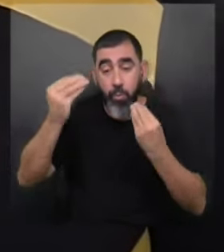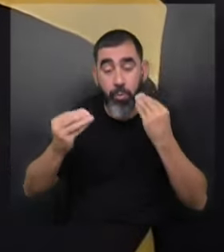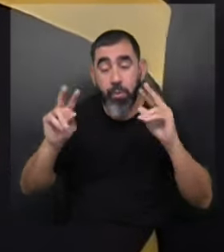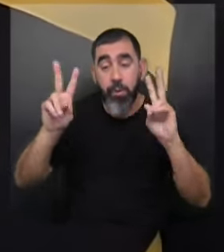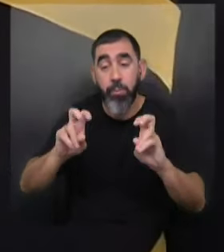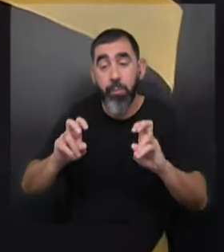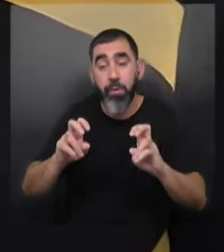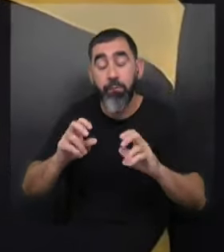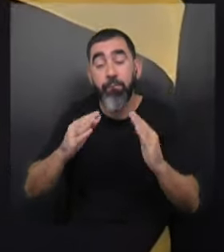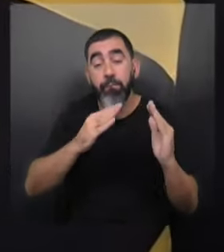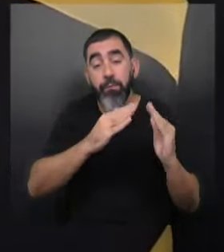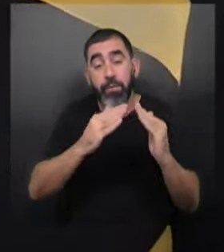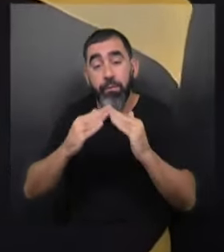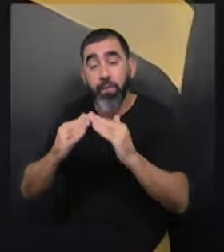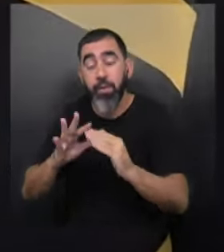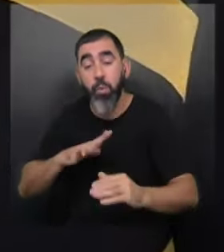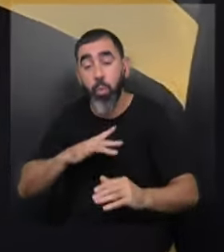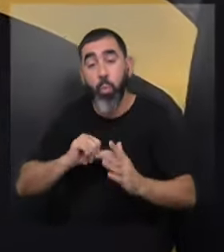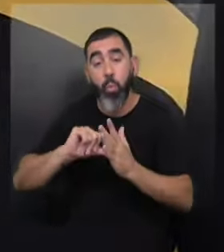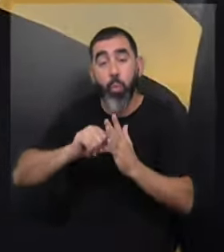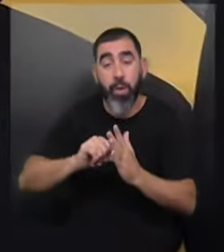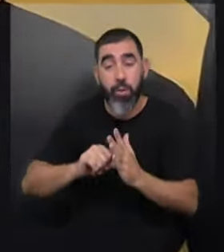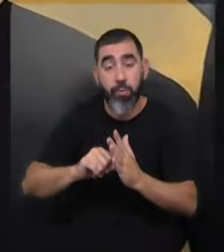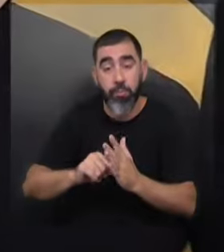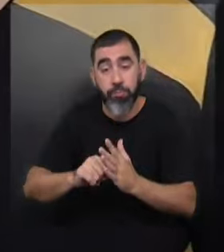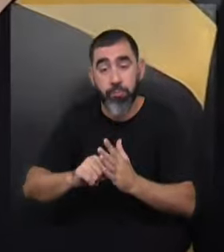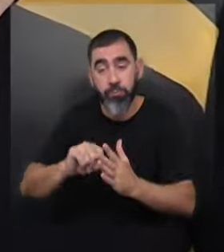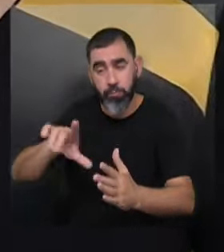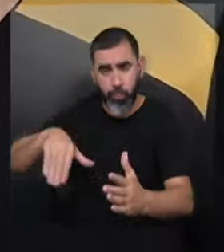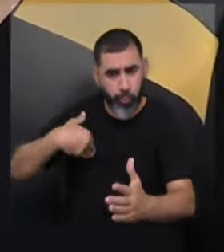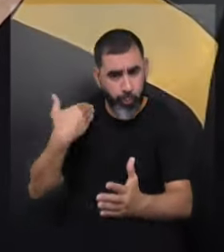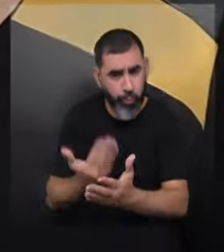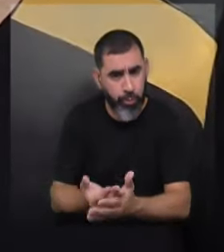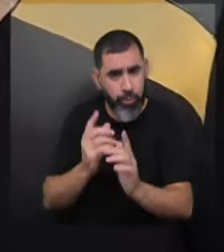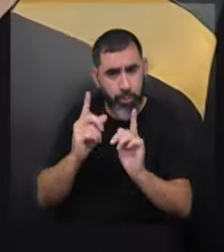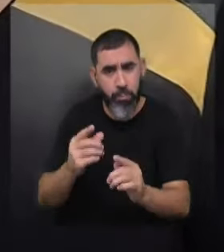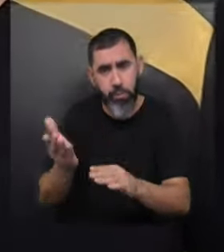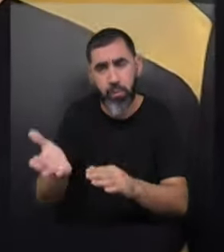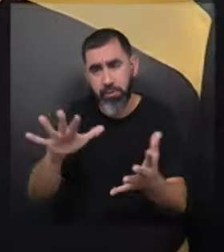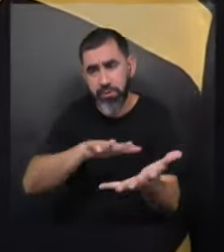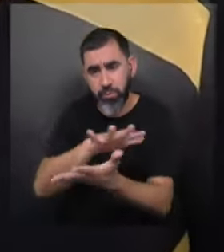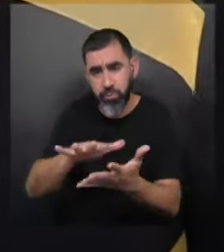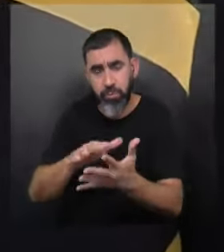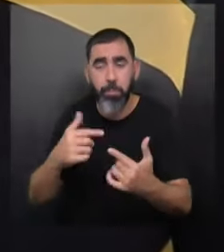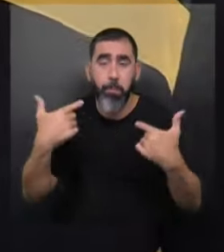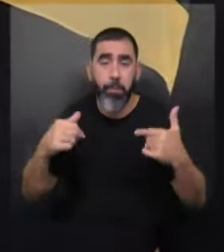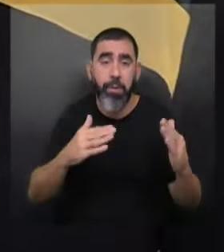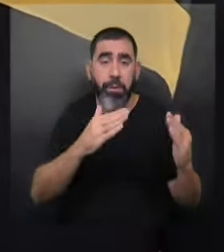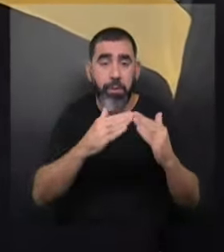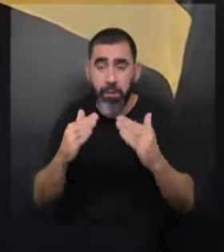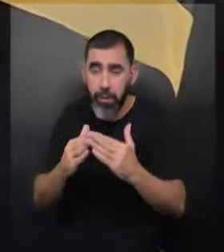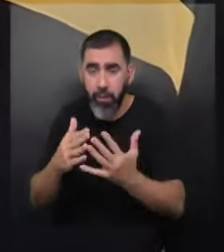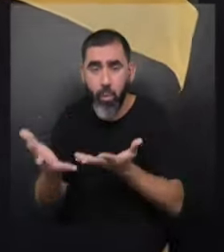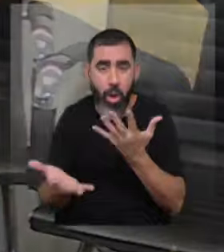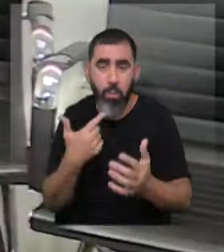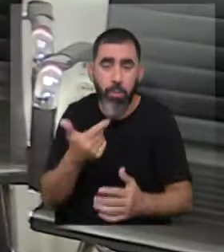tema de las viviendas para jubilados y pensionistas. ONASPU ha planteado esto en otros ámbitos, quizá el Ministerio de Vivienda,